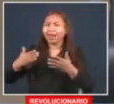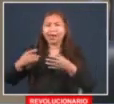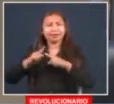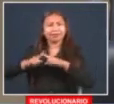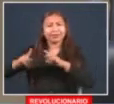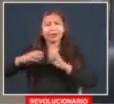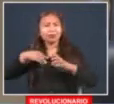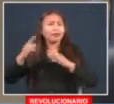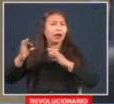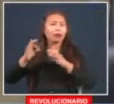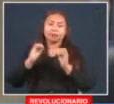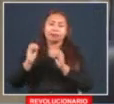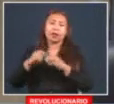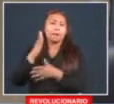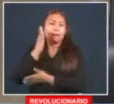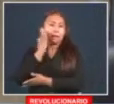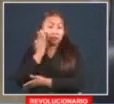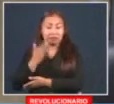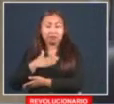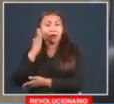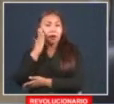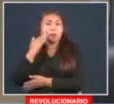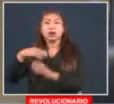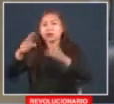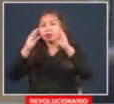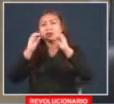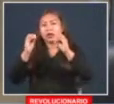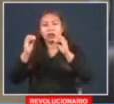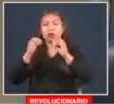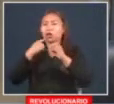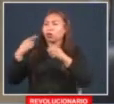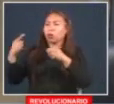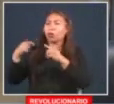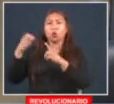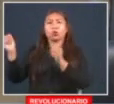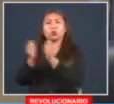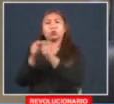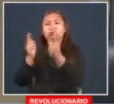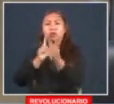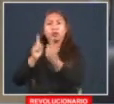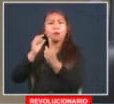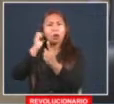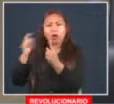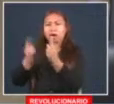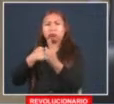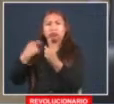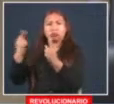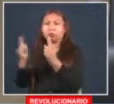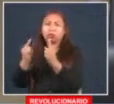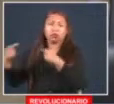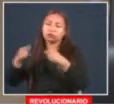mamá me enseñó que jamás peleé con una mujer porque nunca vas a ganar esa guerra. ¿Y dónde empieza